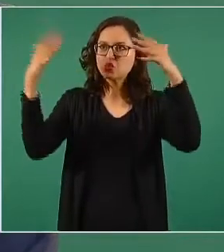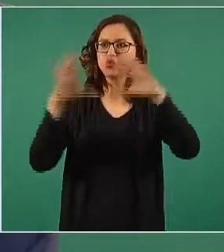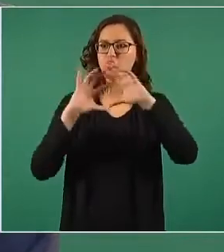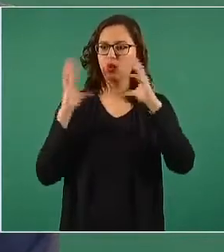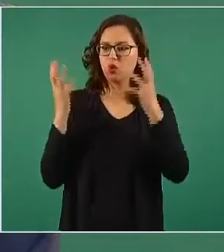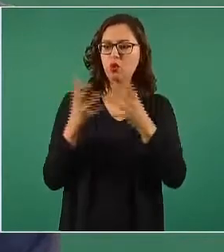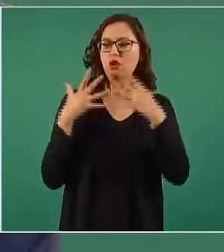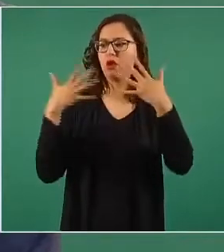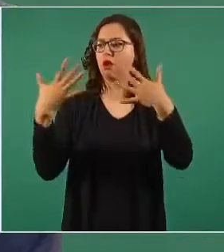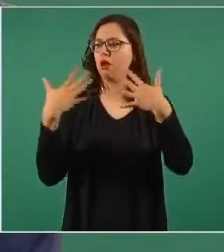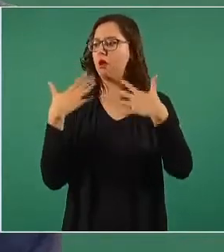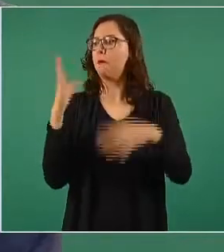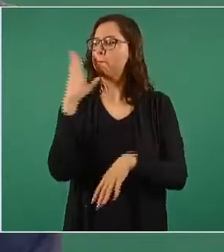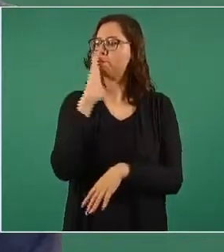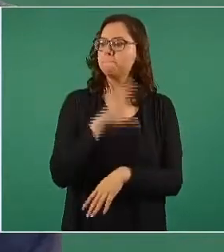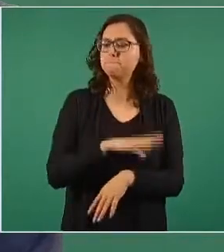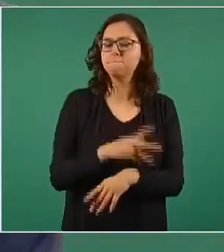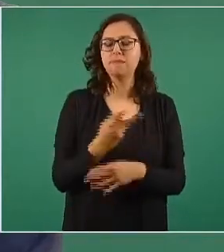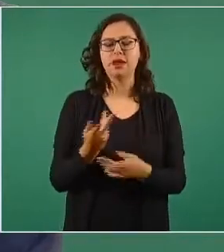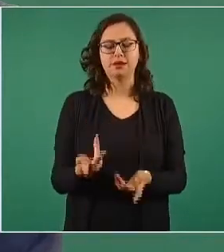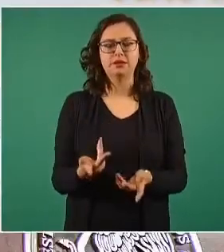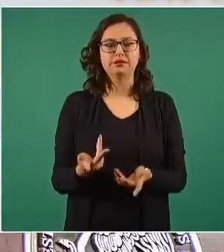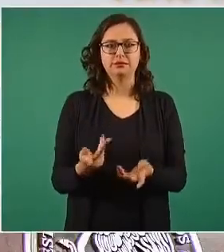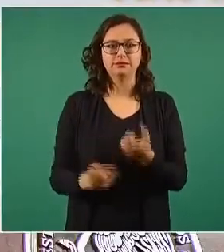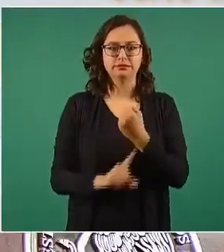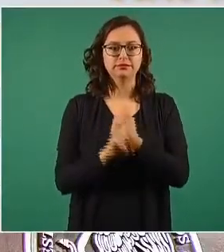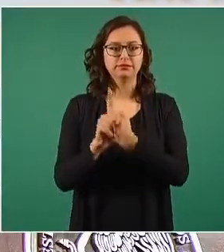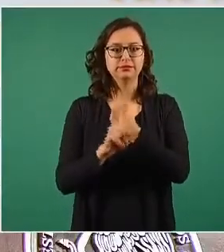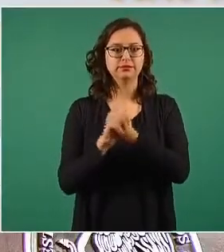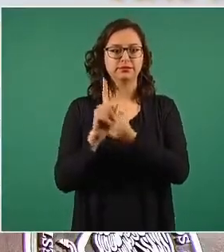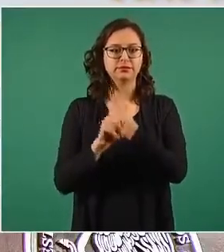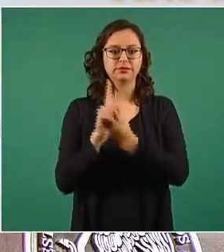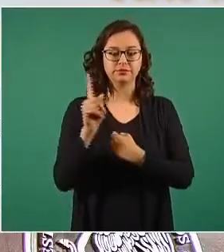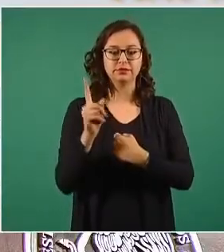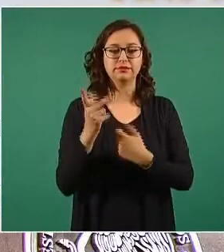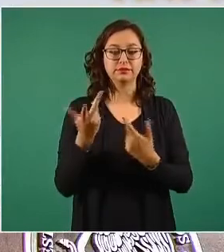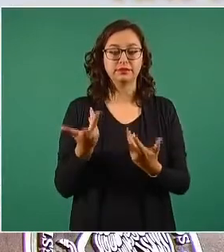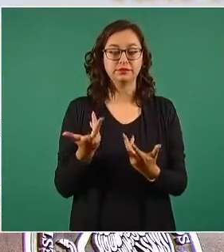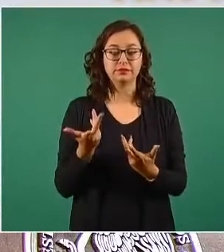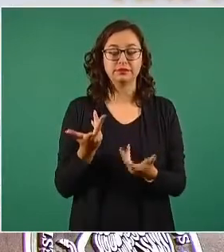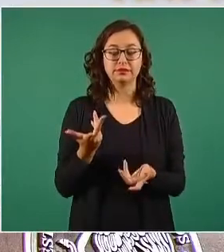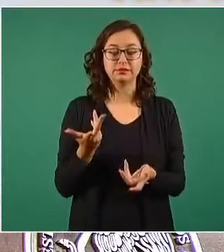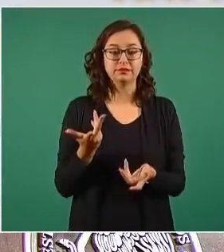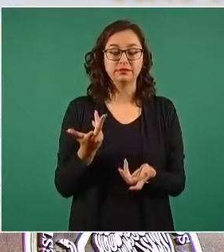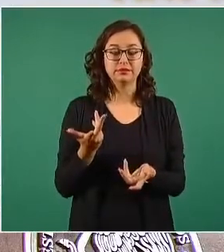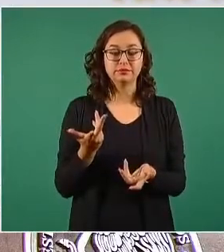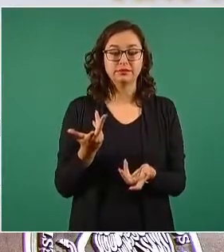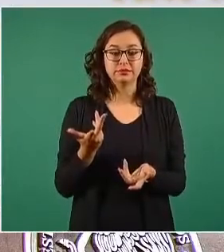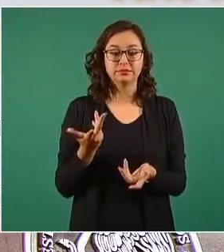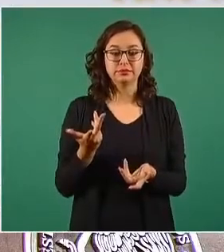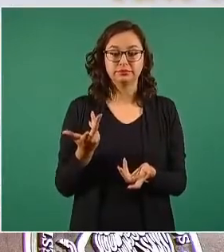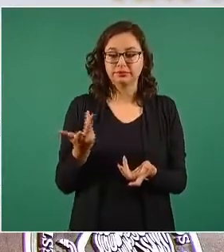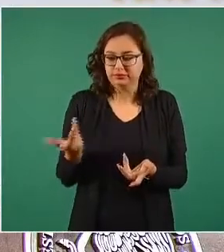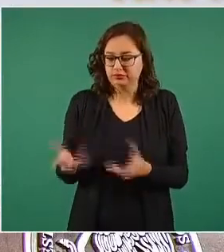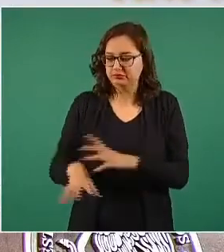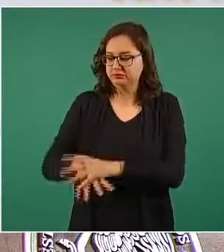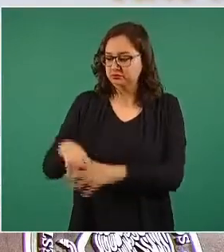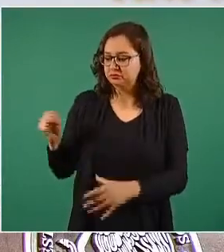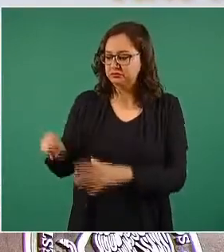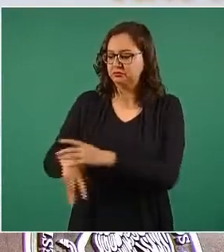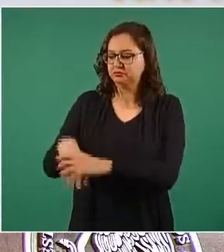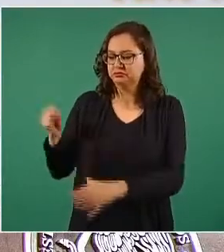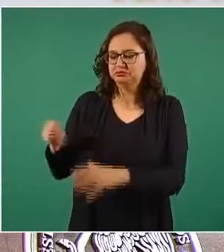del cambio climático, en recursos ¿cómo vamos a